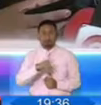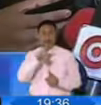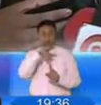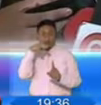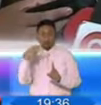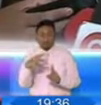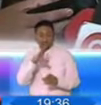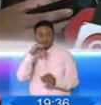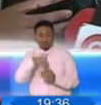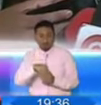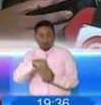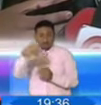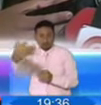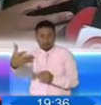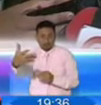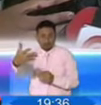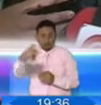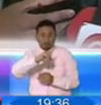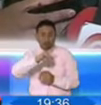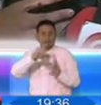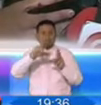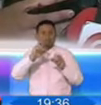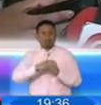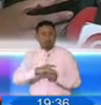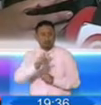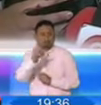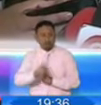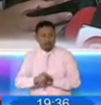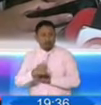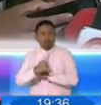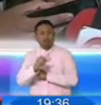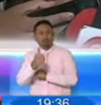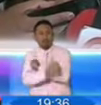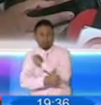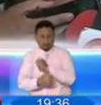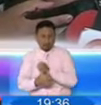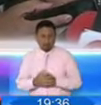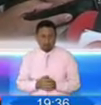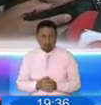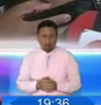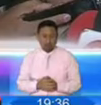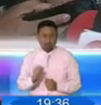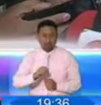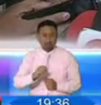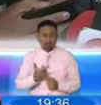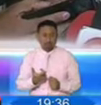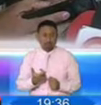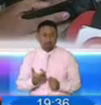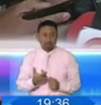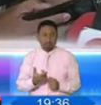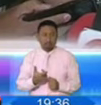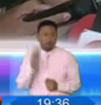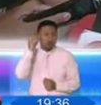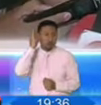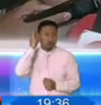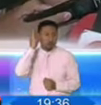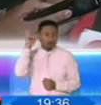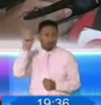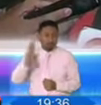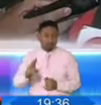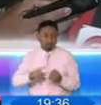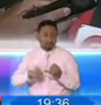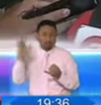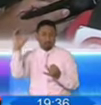enfoque interno. Pero si es que hablamos en términos de extranjeros, sí, se ha tenido hermanos y hermanas ciudadanas de Venezuela,